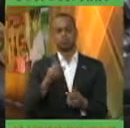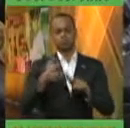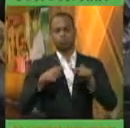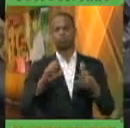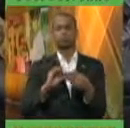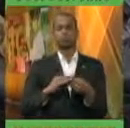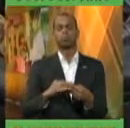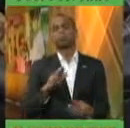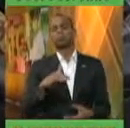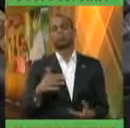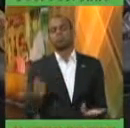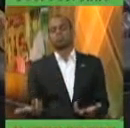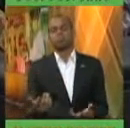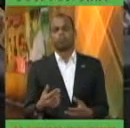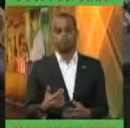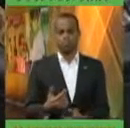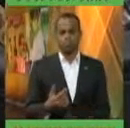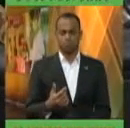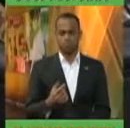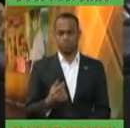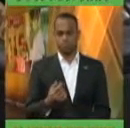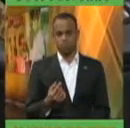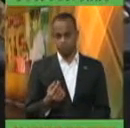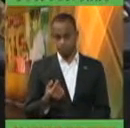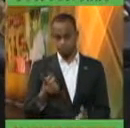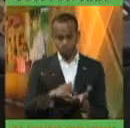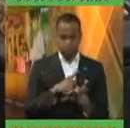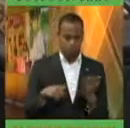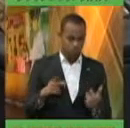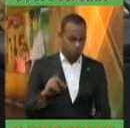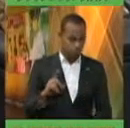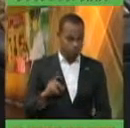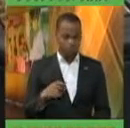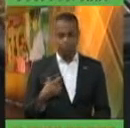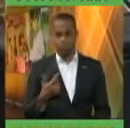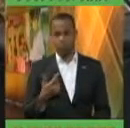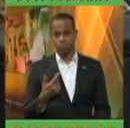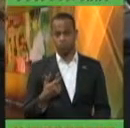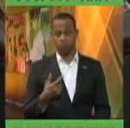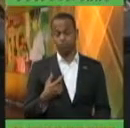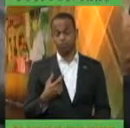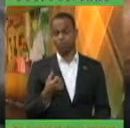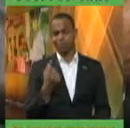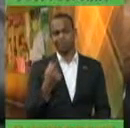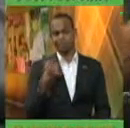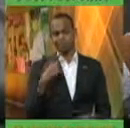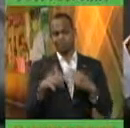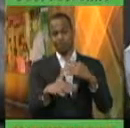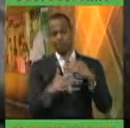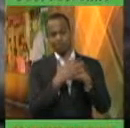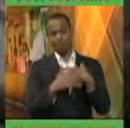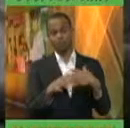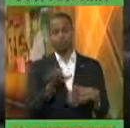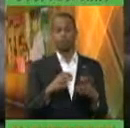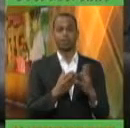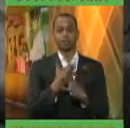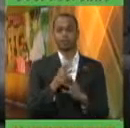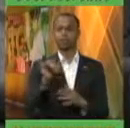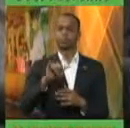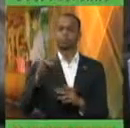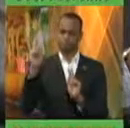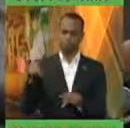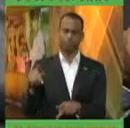usa porque esa playa tiene que estar conectada a esa playa accesible con un trato que va desde el